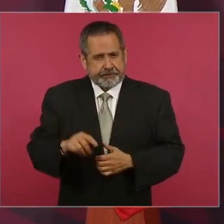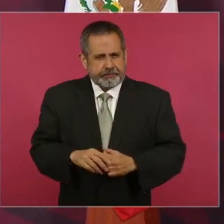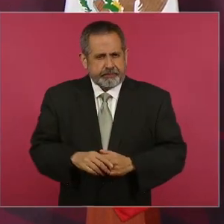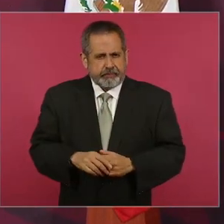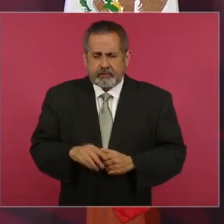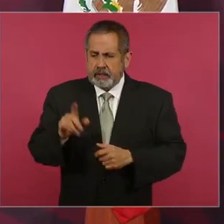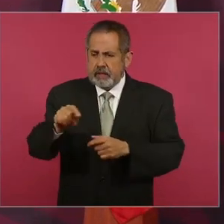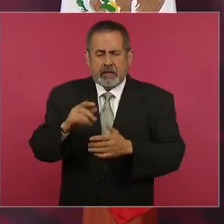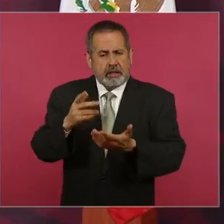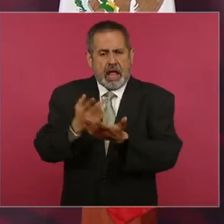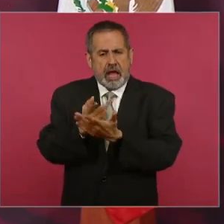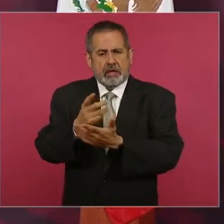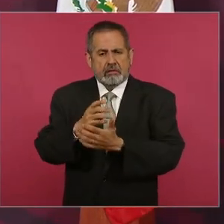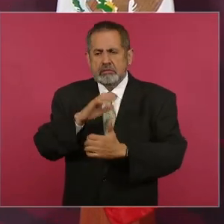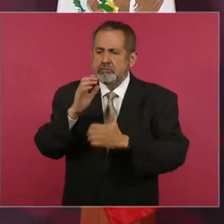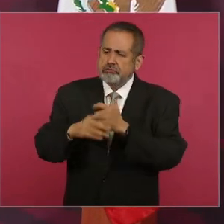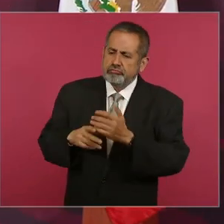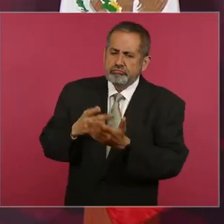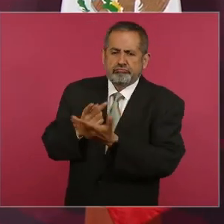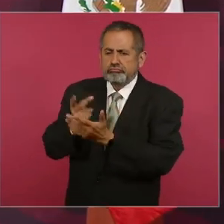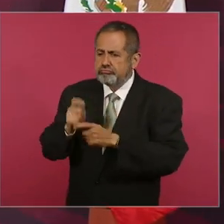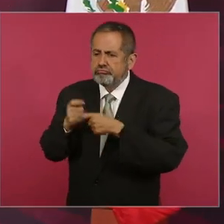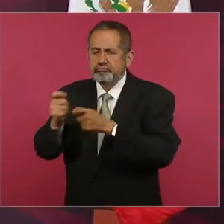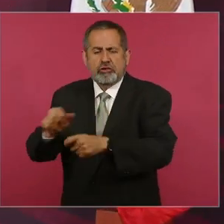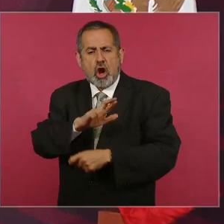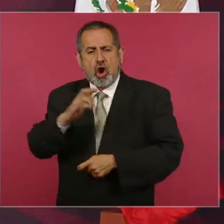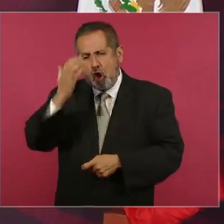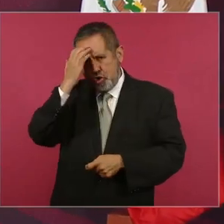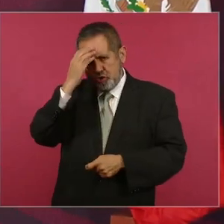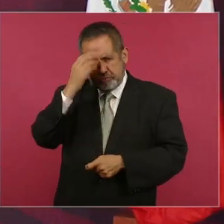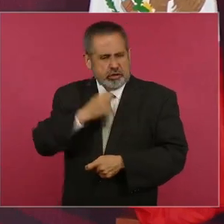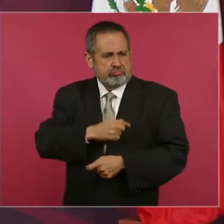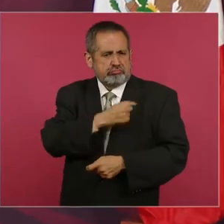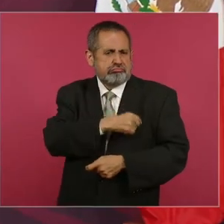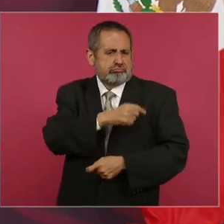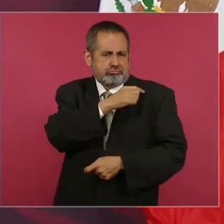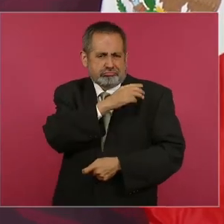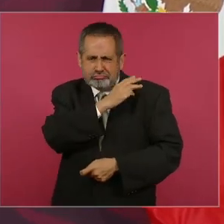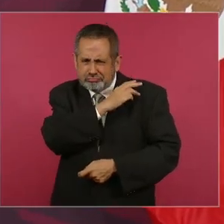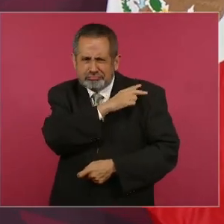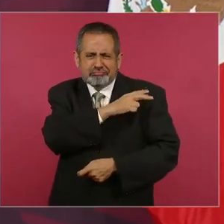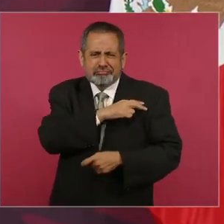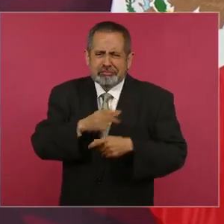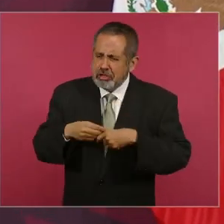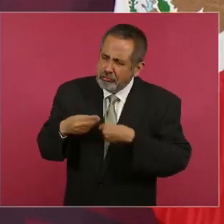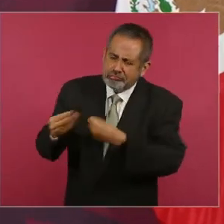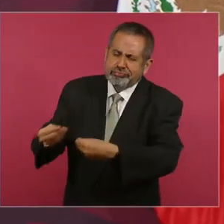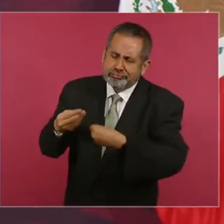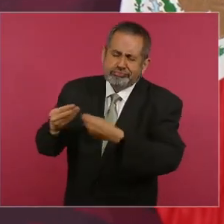se entregan los reconocimientos. Aún